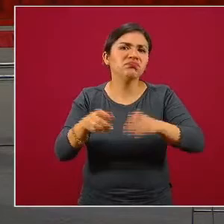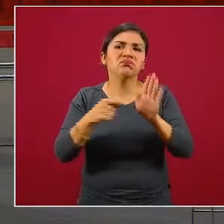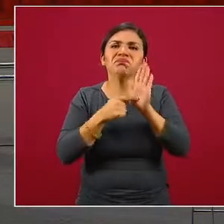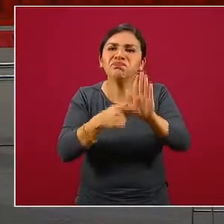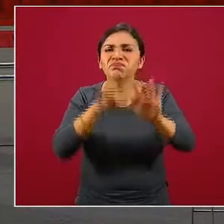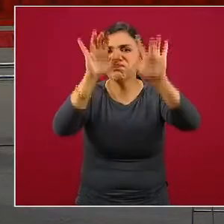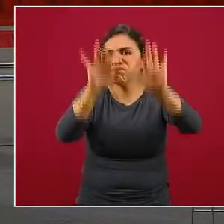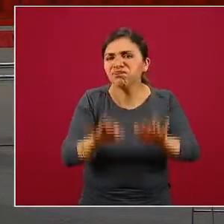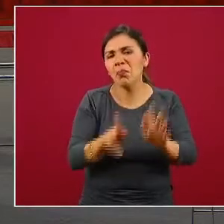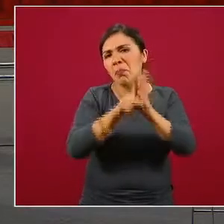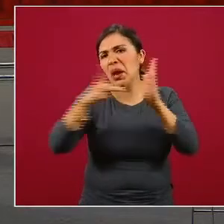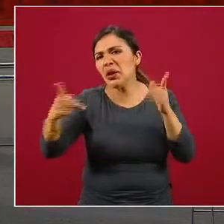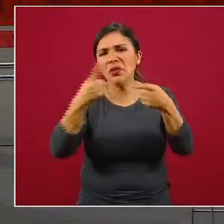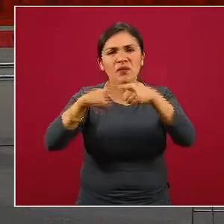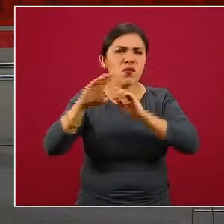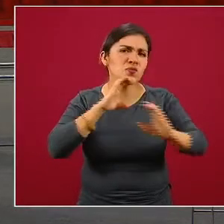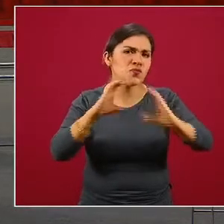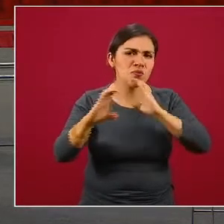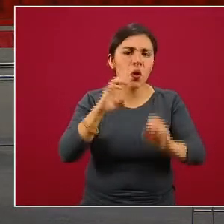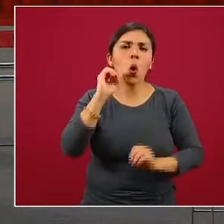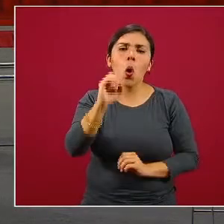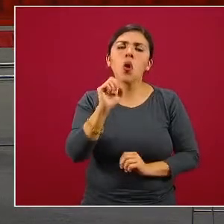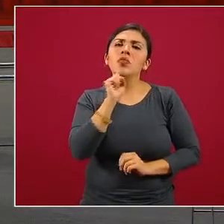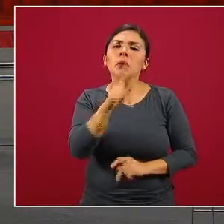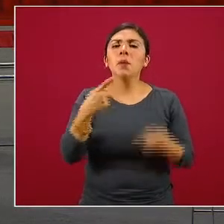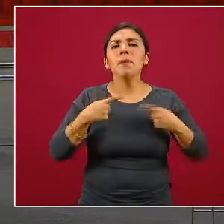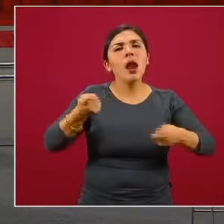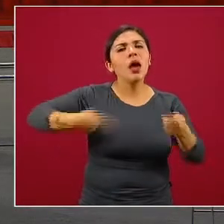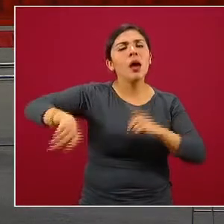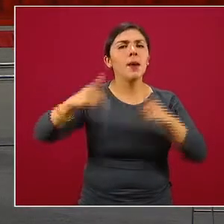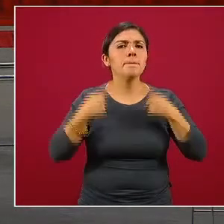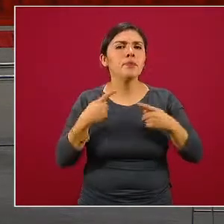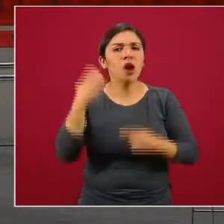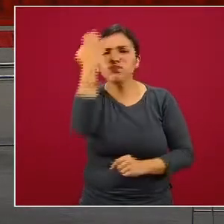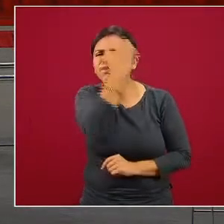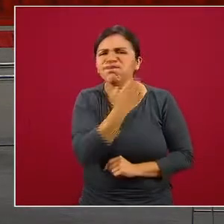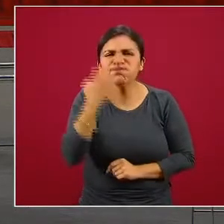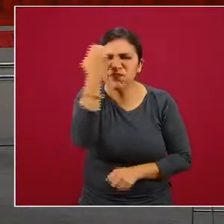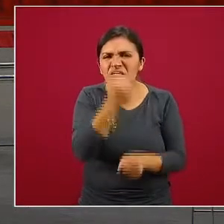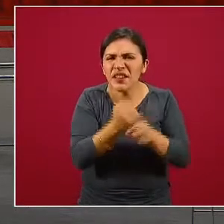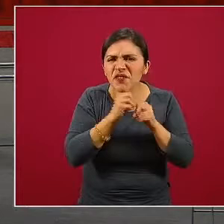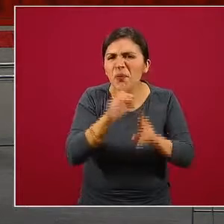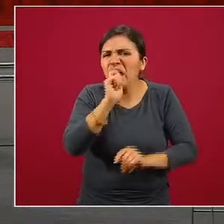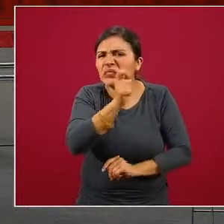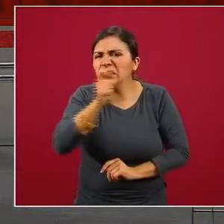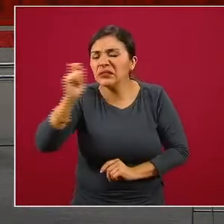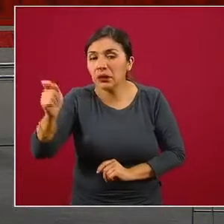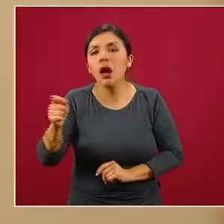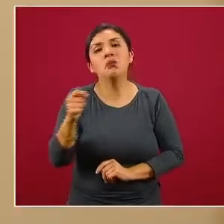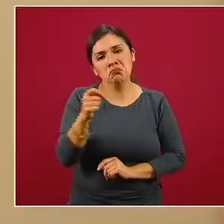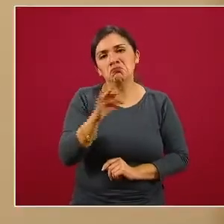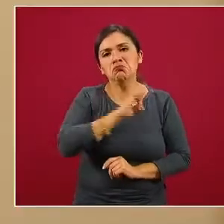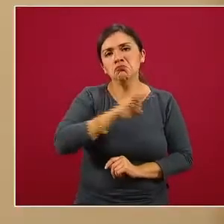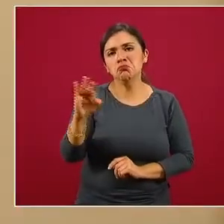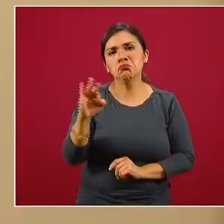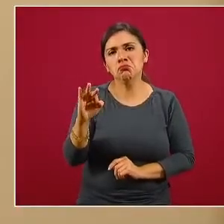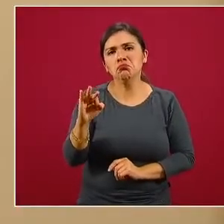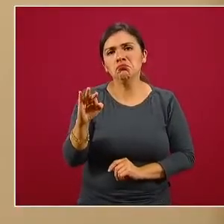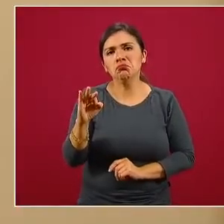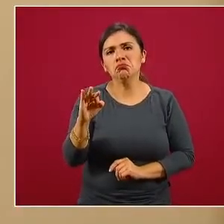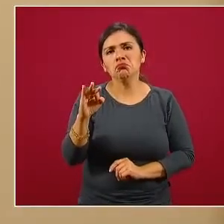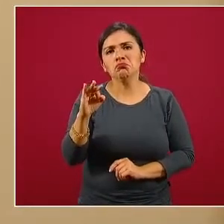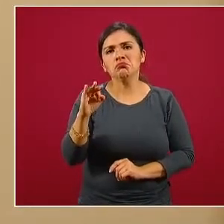de la comunicación o también para la comunidad que analiza estos datos y puede